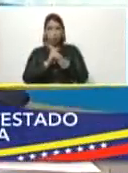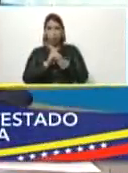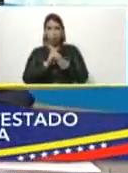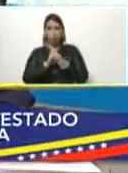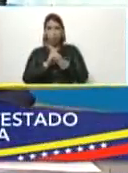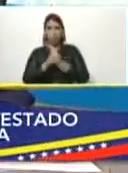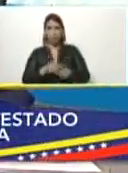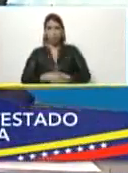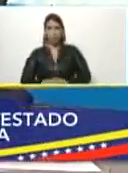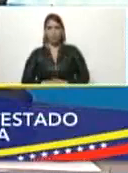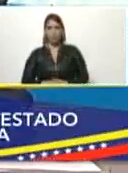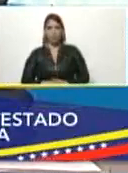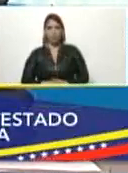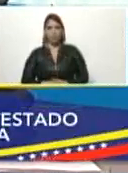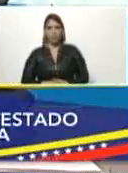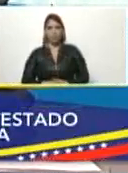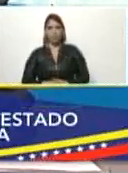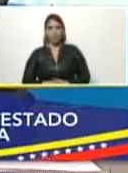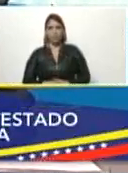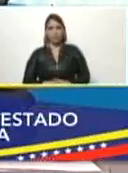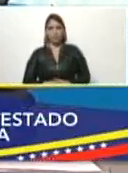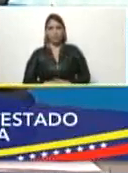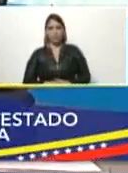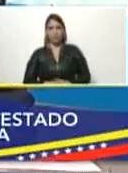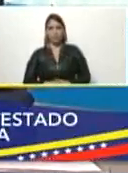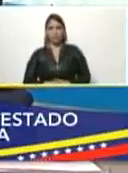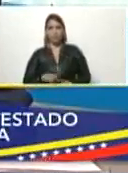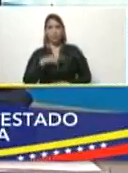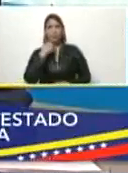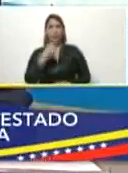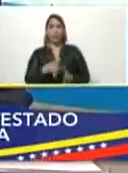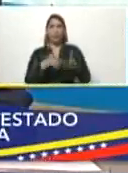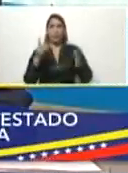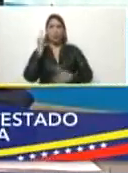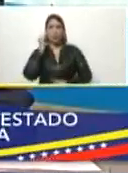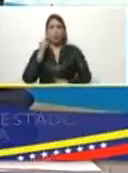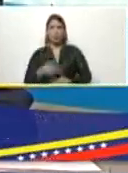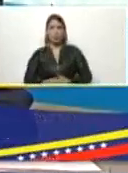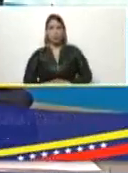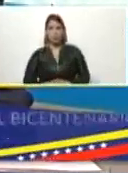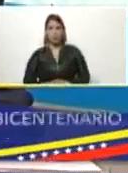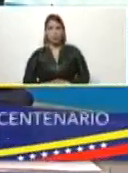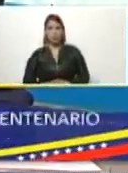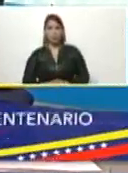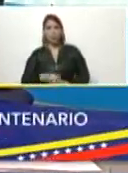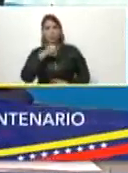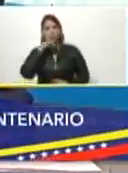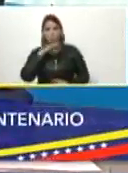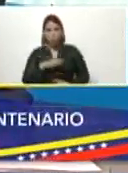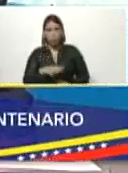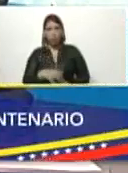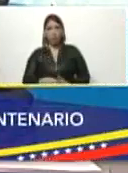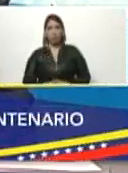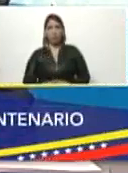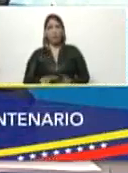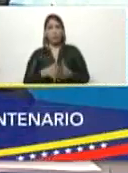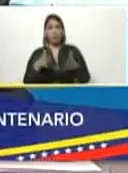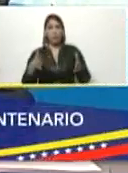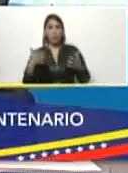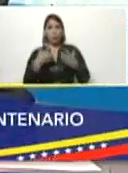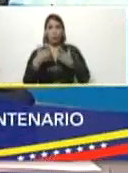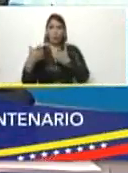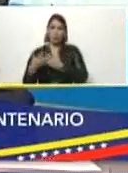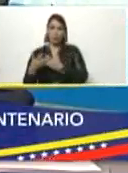de las conclusiones de este coloquio en la voz de una gran mujer, una gran historiadora, una gran combatiente de las